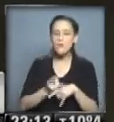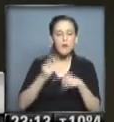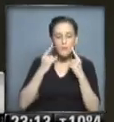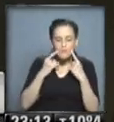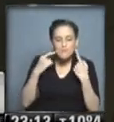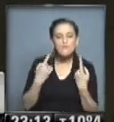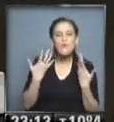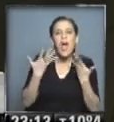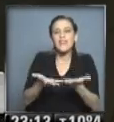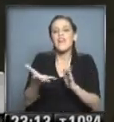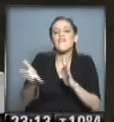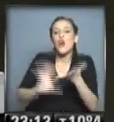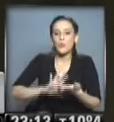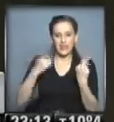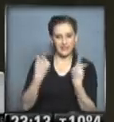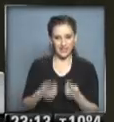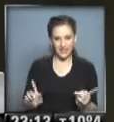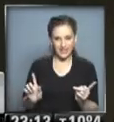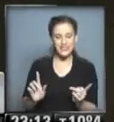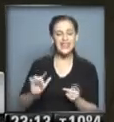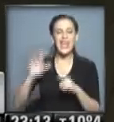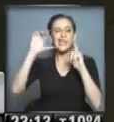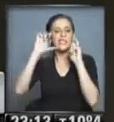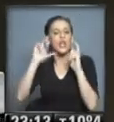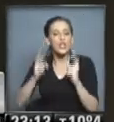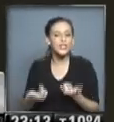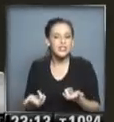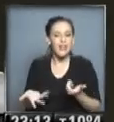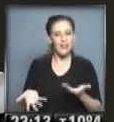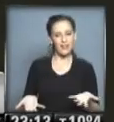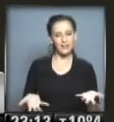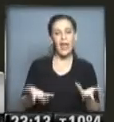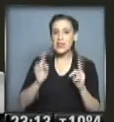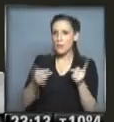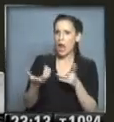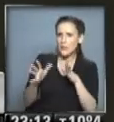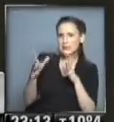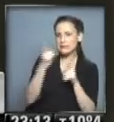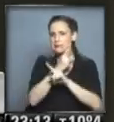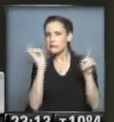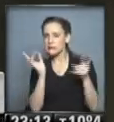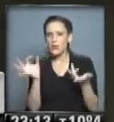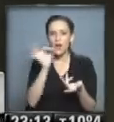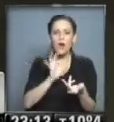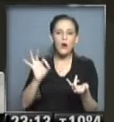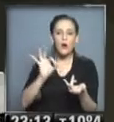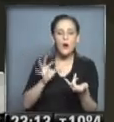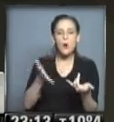diferente inocente de pronto atrevido de pronto